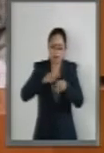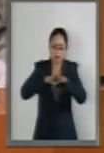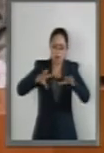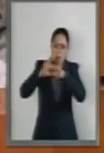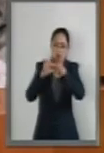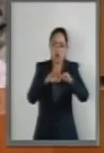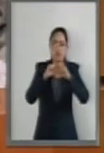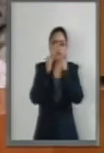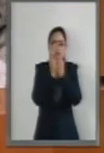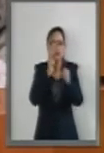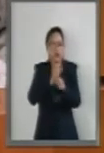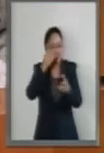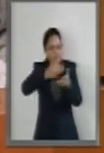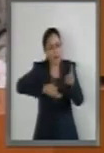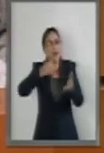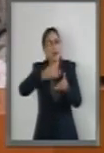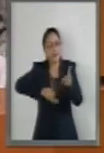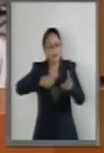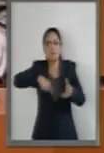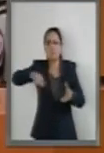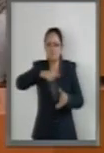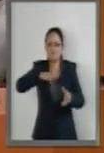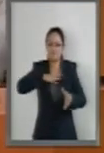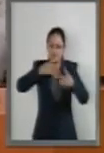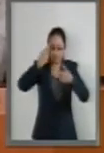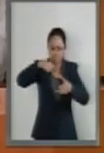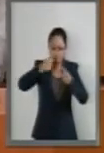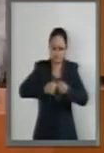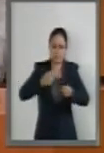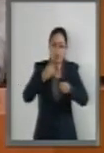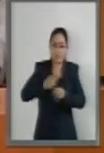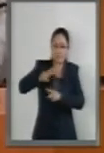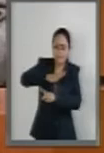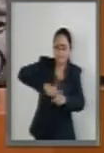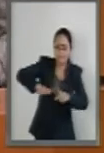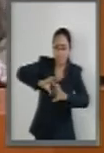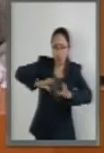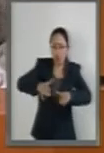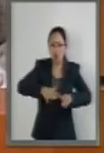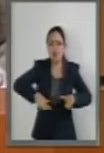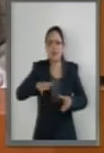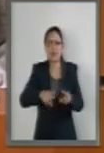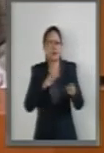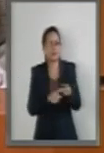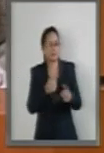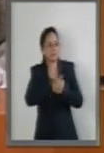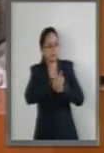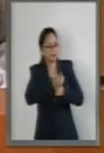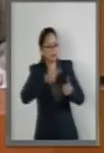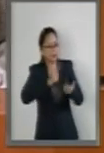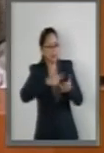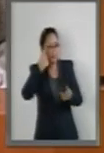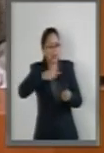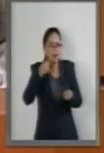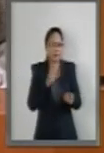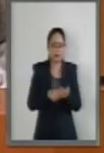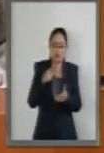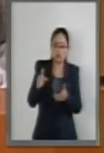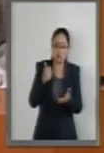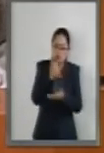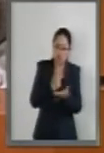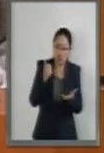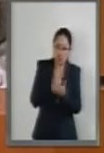social que tanta falta nos hacen, en la seguridad de nuestros barrios, en la productividad y competitividad de los centros